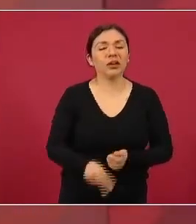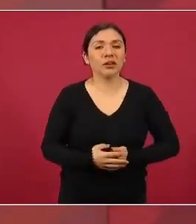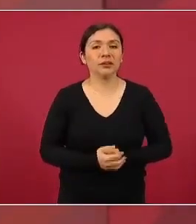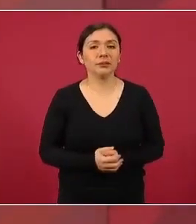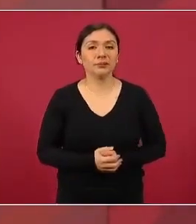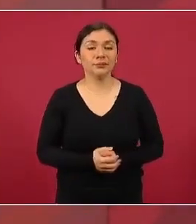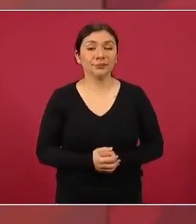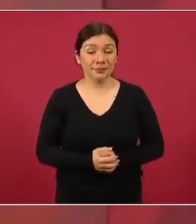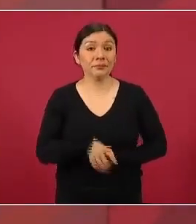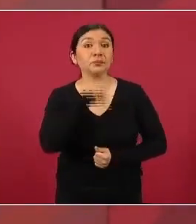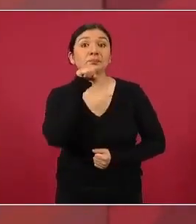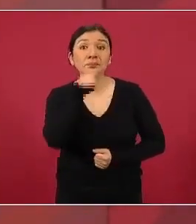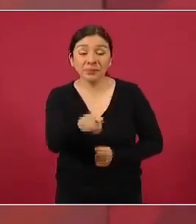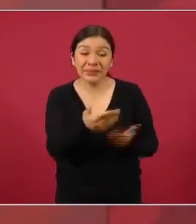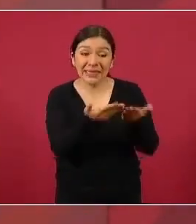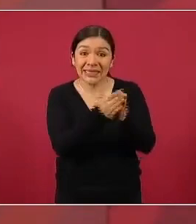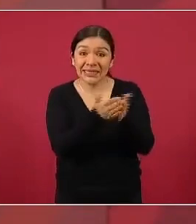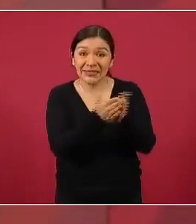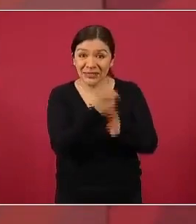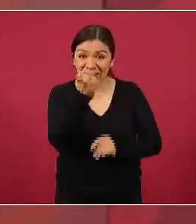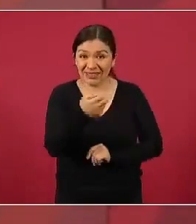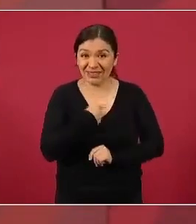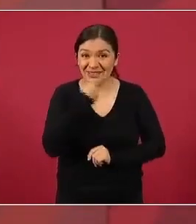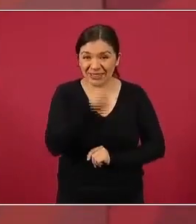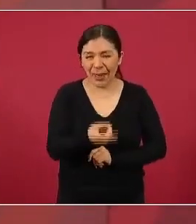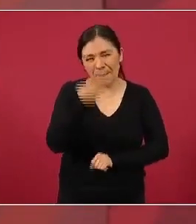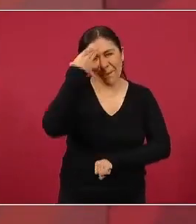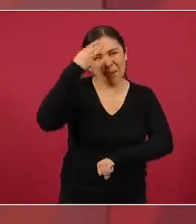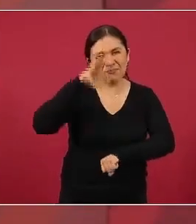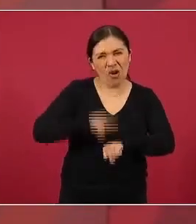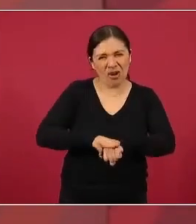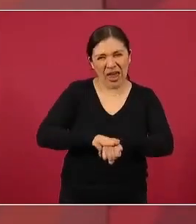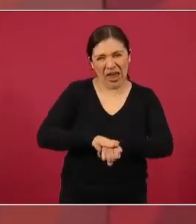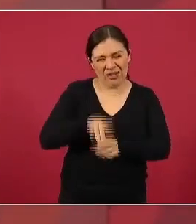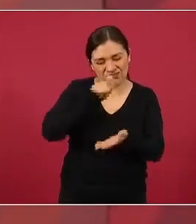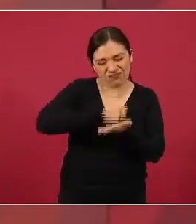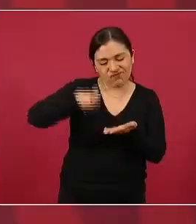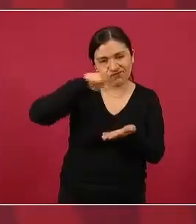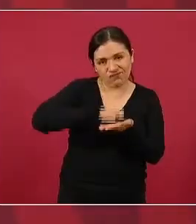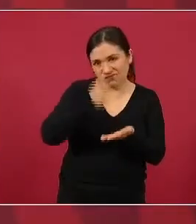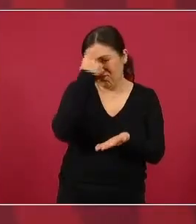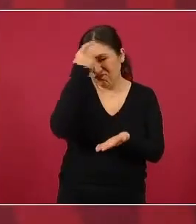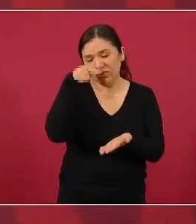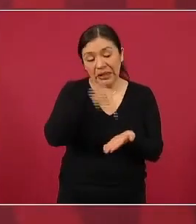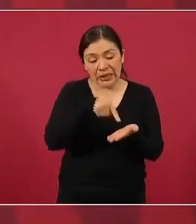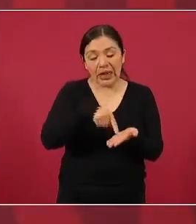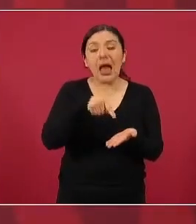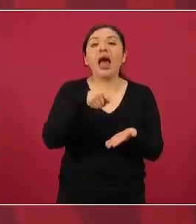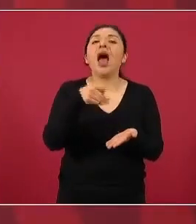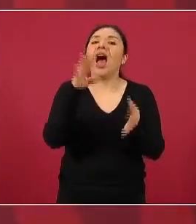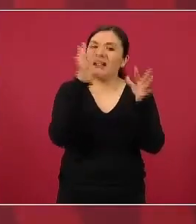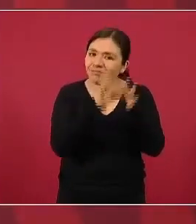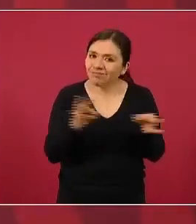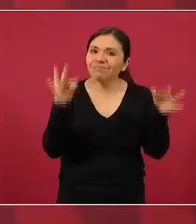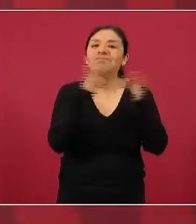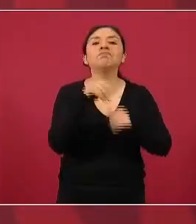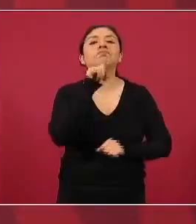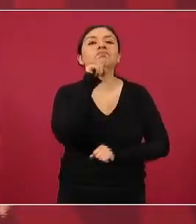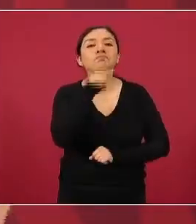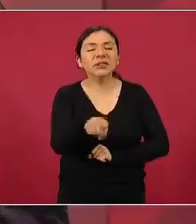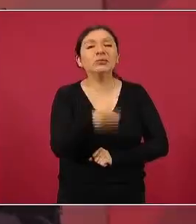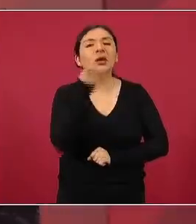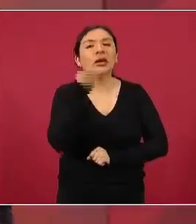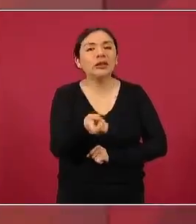Y en ese libro de memoria que escribió, habla de la